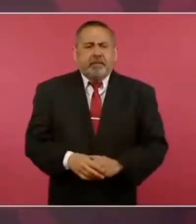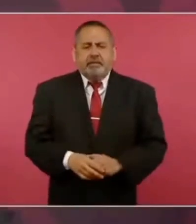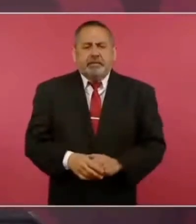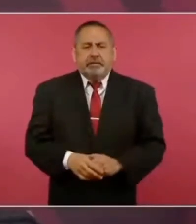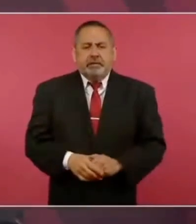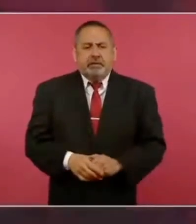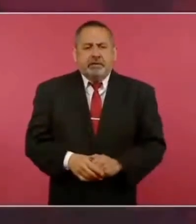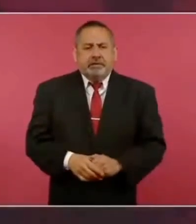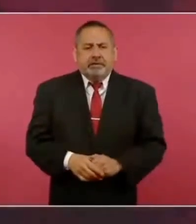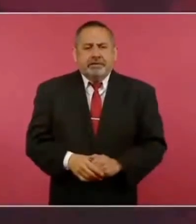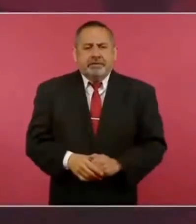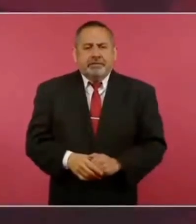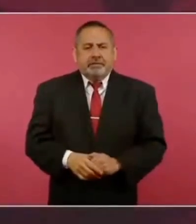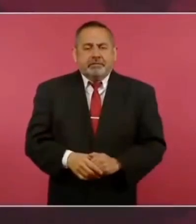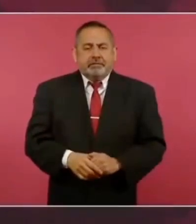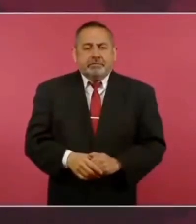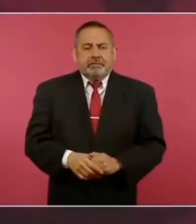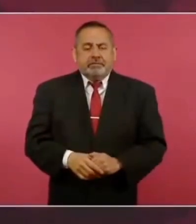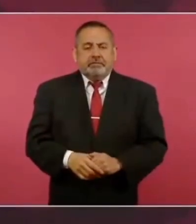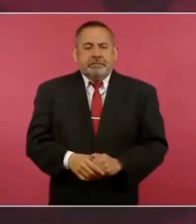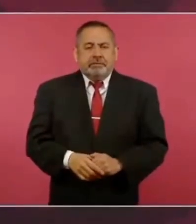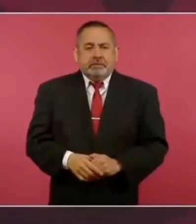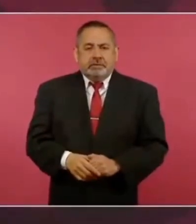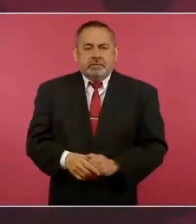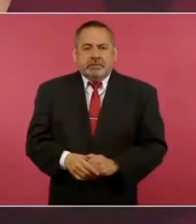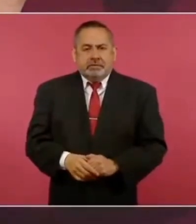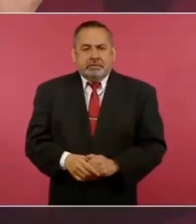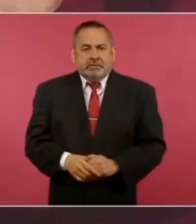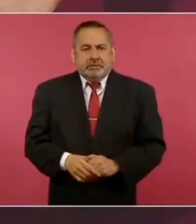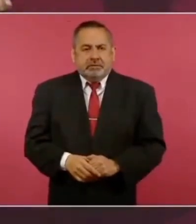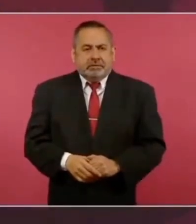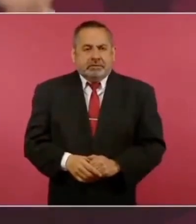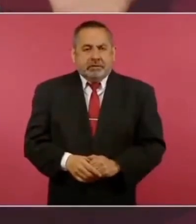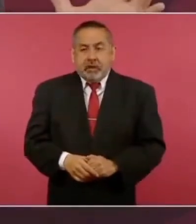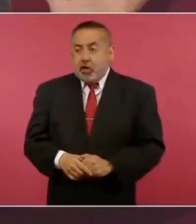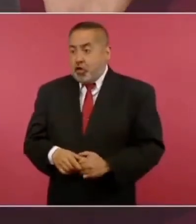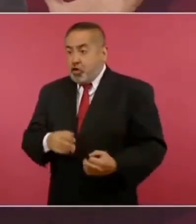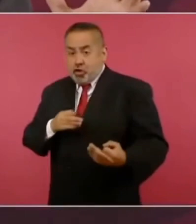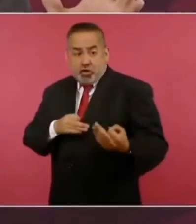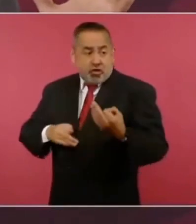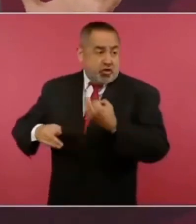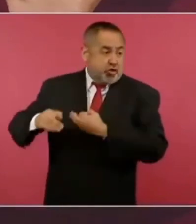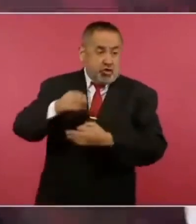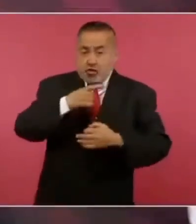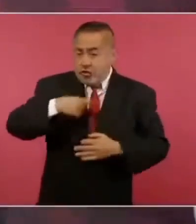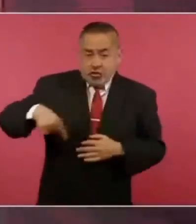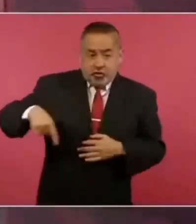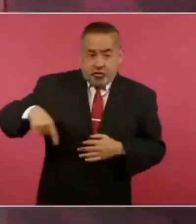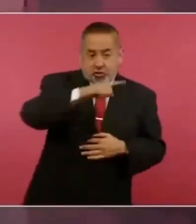vamos a estar todos de acuerdo